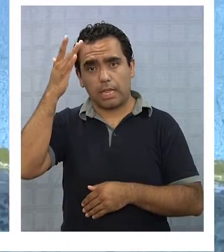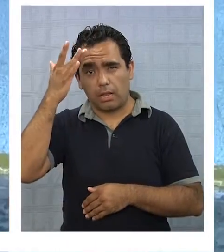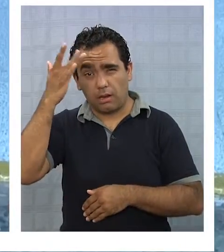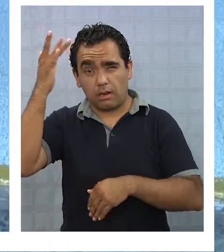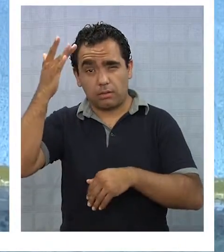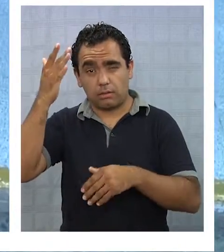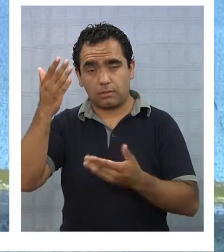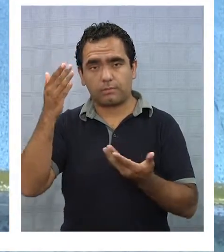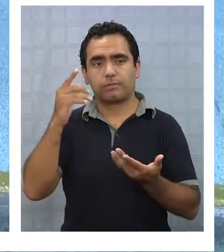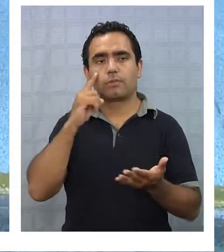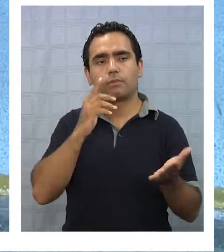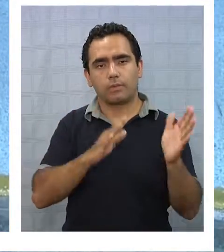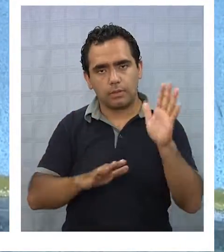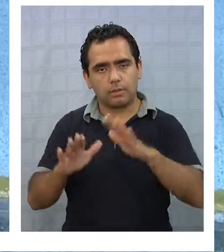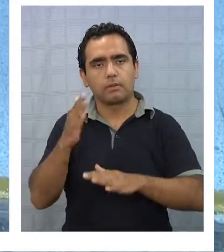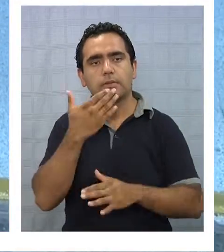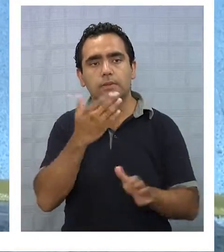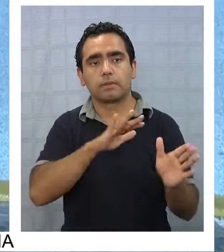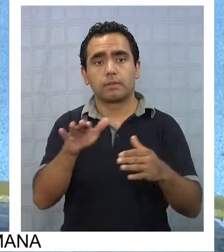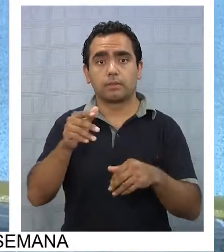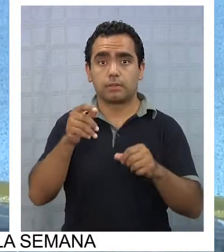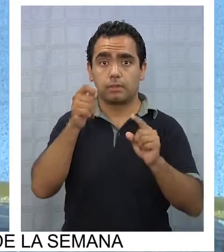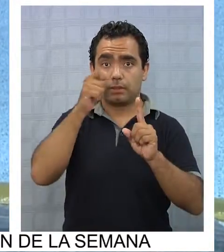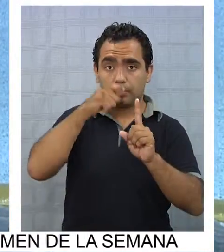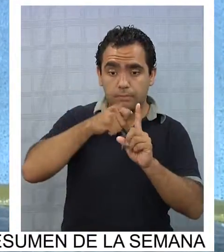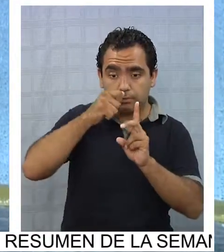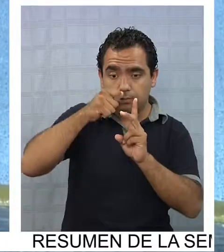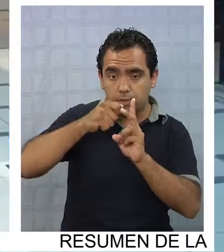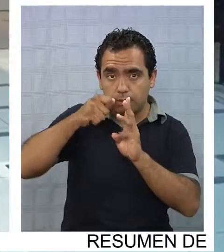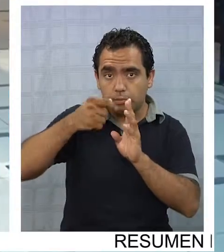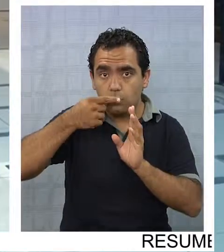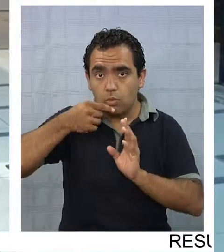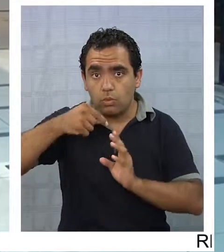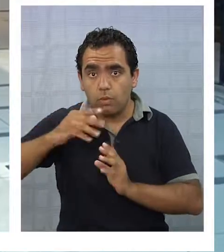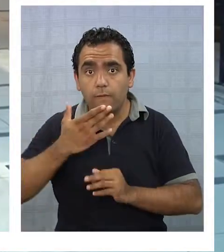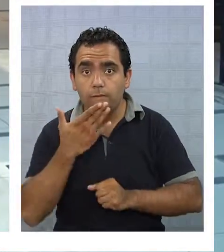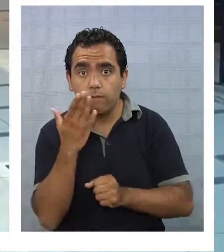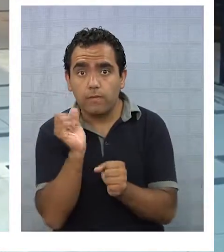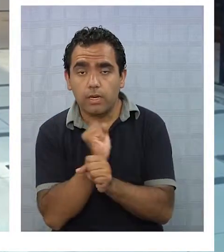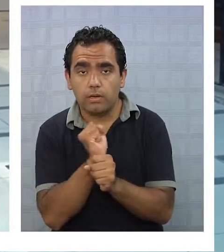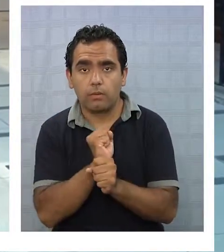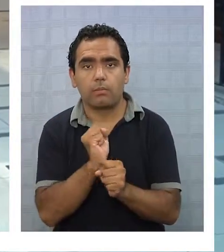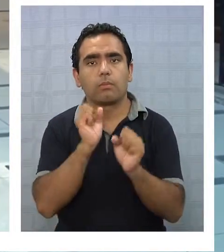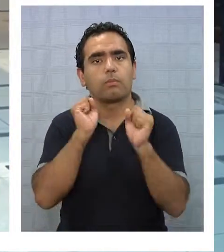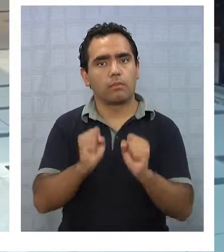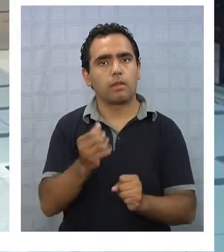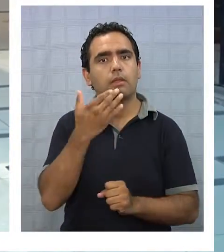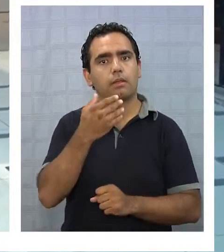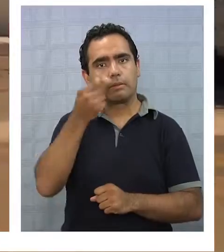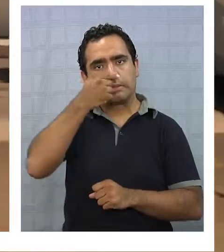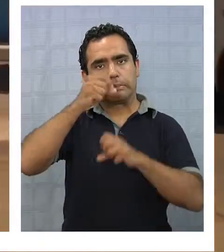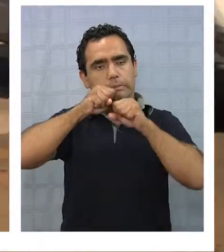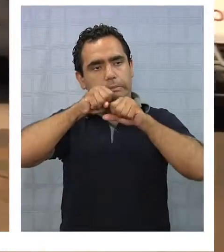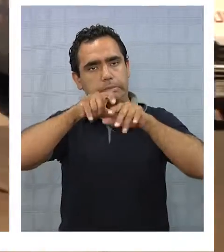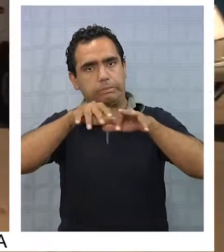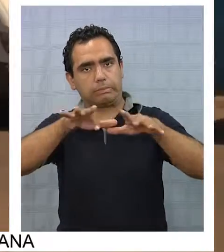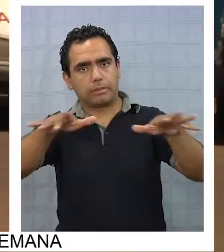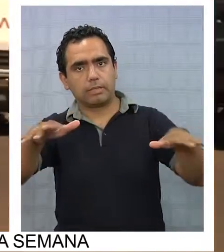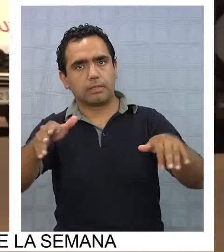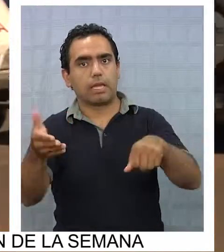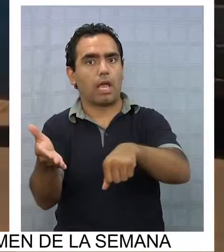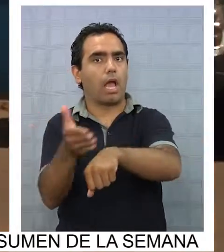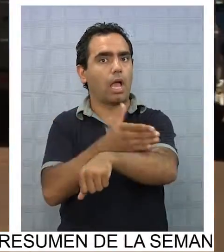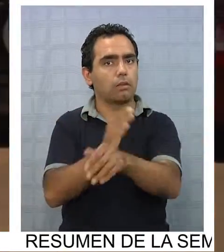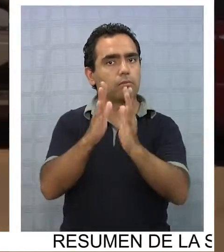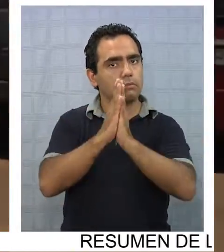urgencia. En la medida que avanzamos hacia los meses más fríos, también se agresenta el peligro de contraer influenza, por lo que la recomendación es vacunarse a